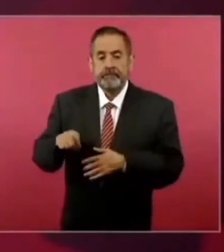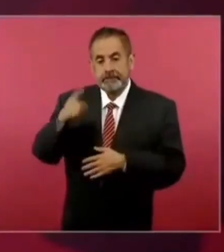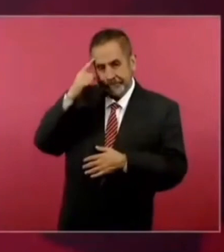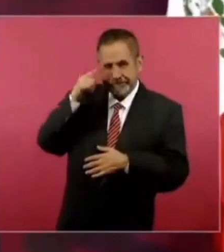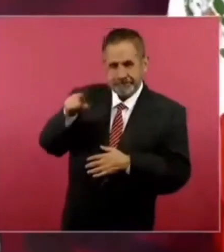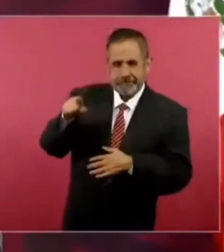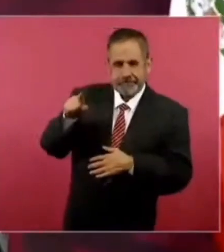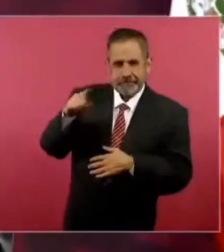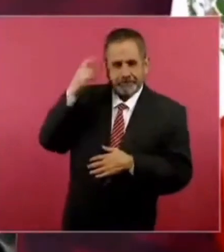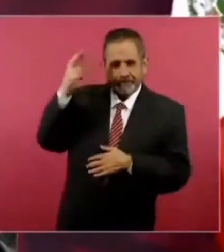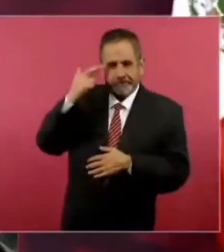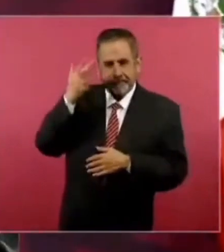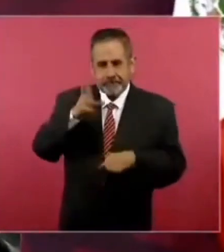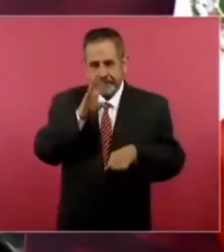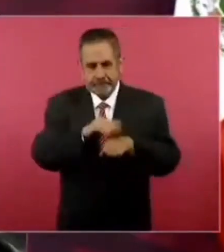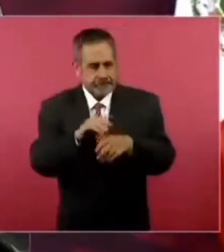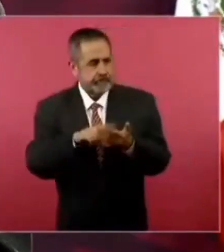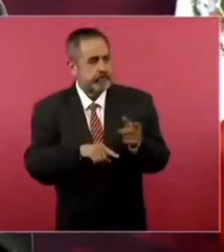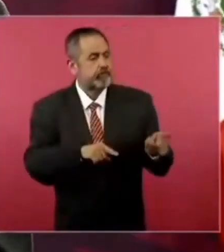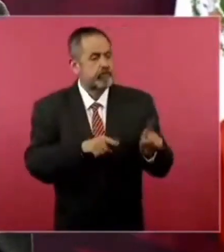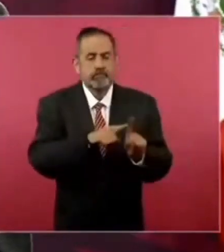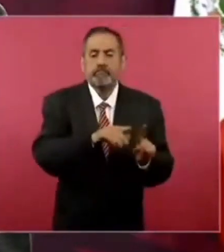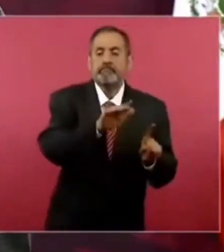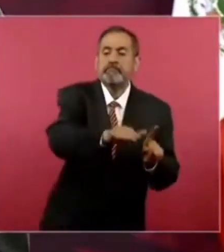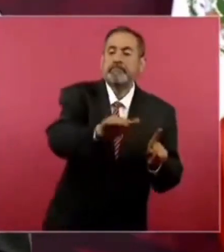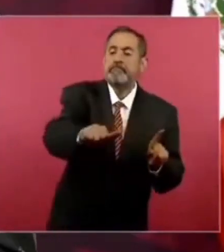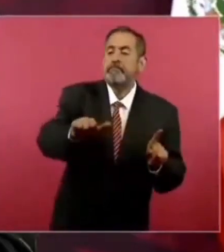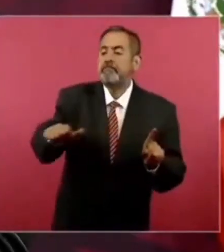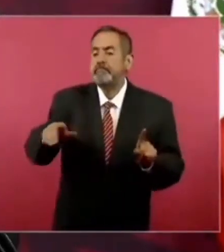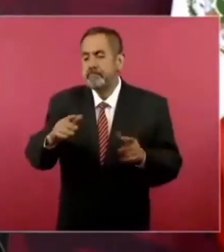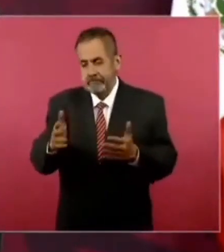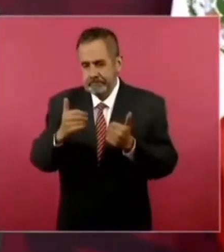votos, en este caso,